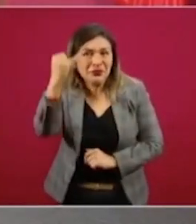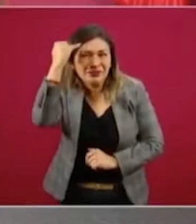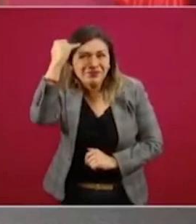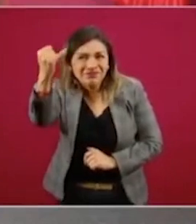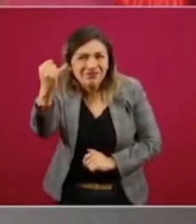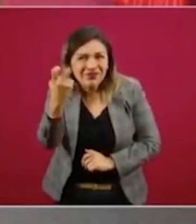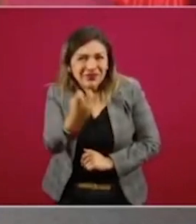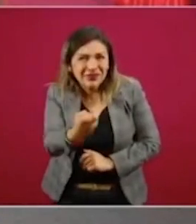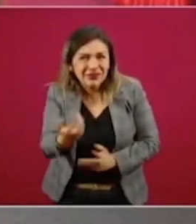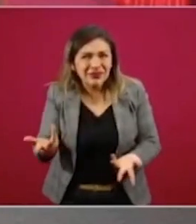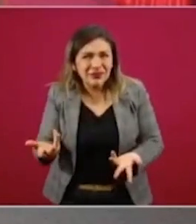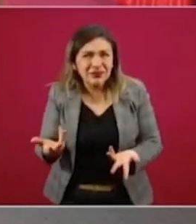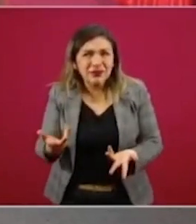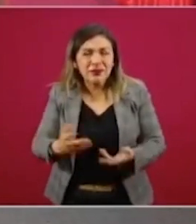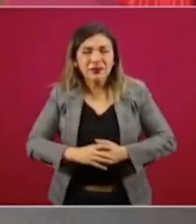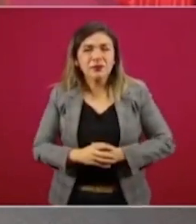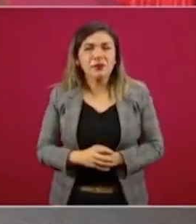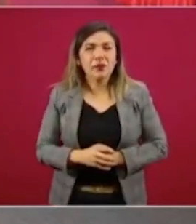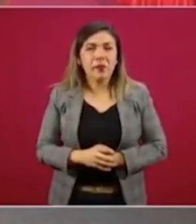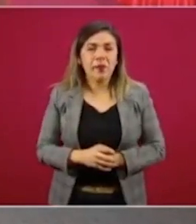Imagínense,